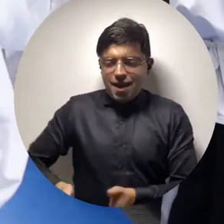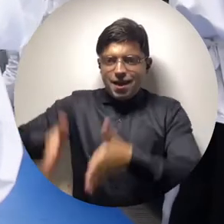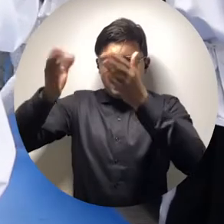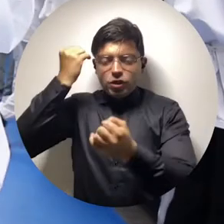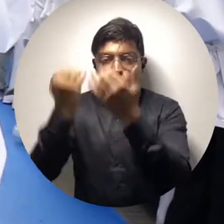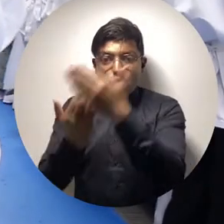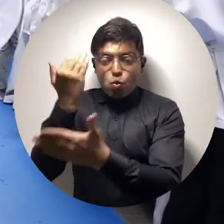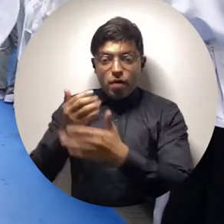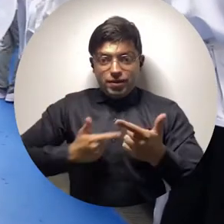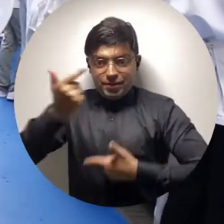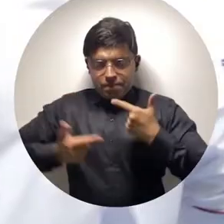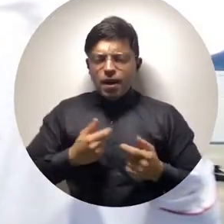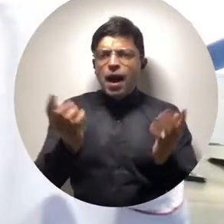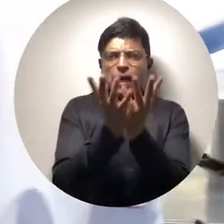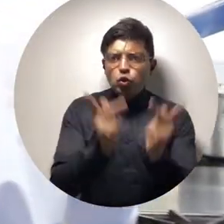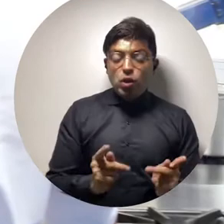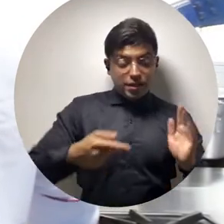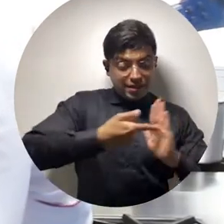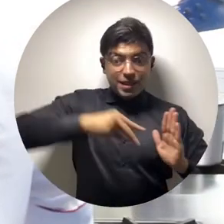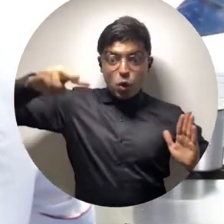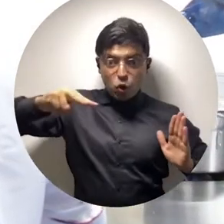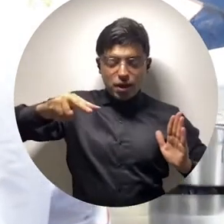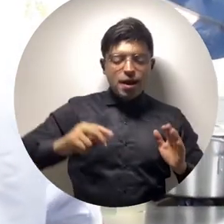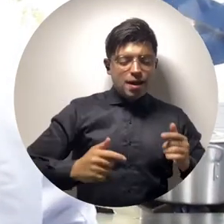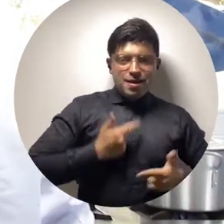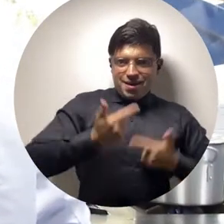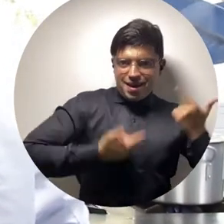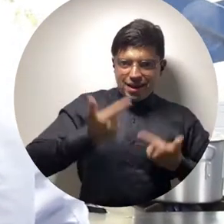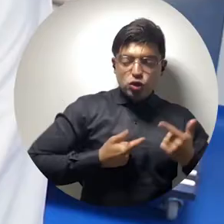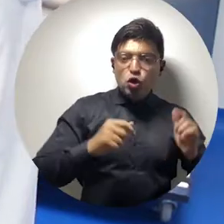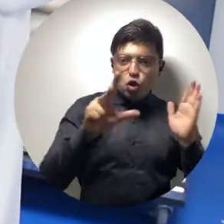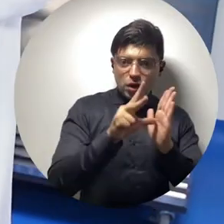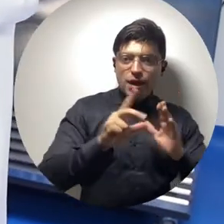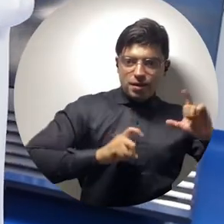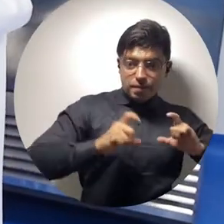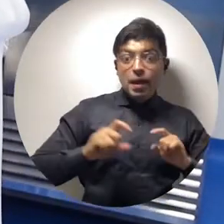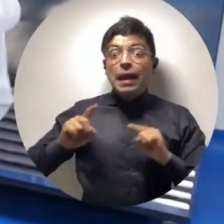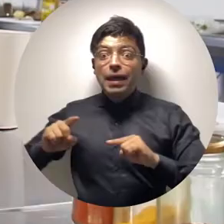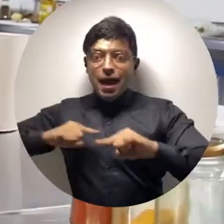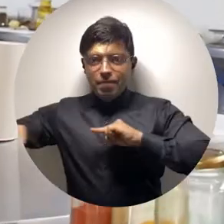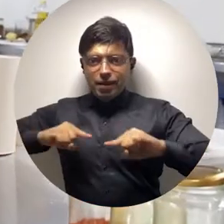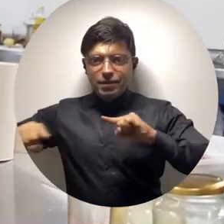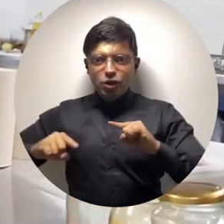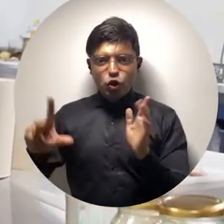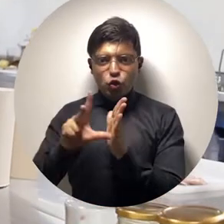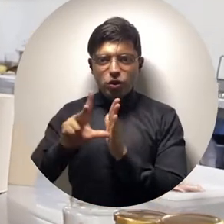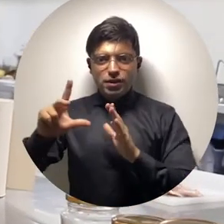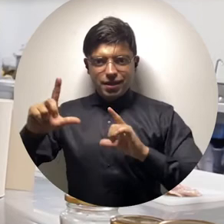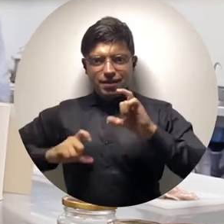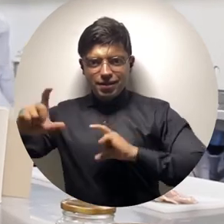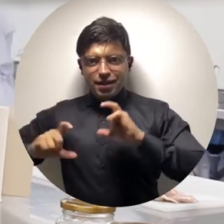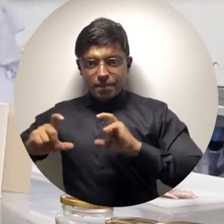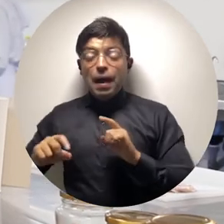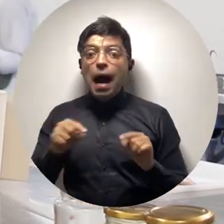estrenada por estudiantes de los programas de tecnología en gestión hotelera y turística y administración de empresas turísticas y hoteleras quienes